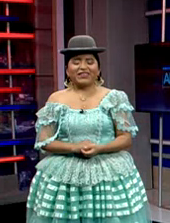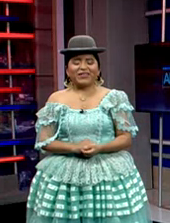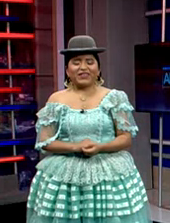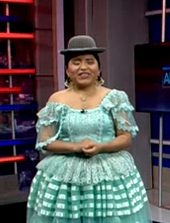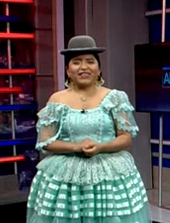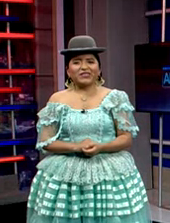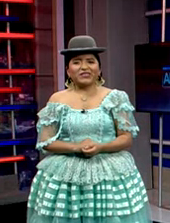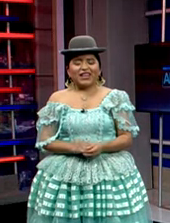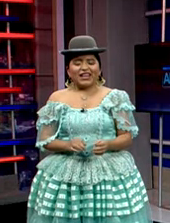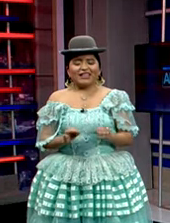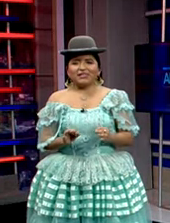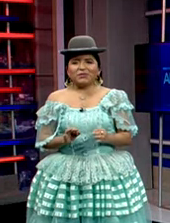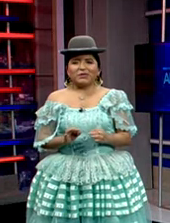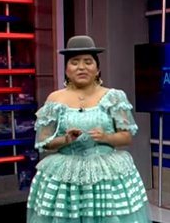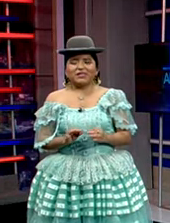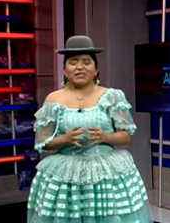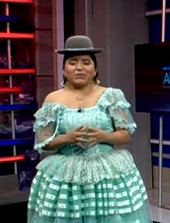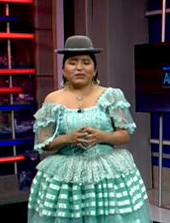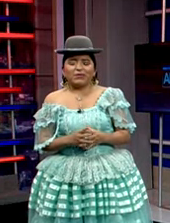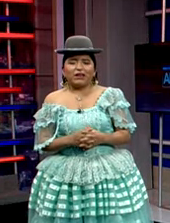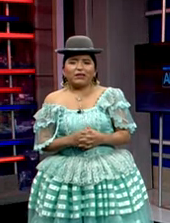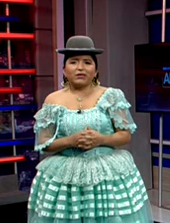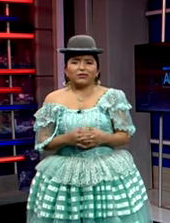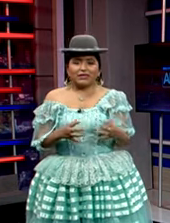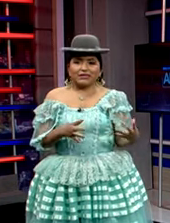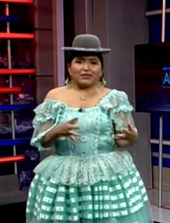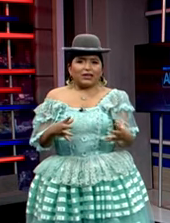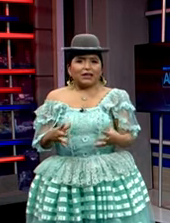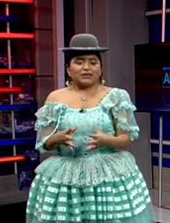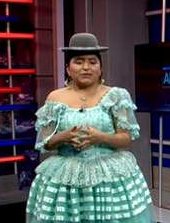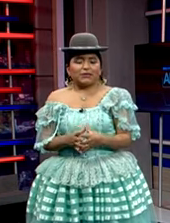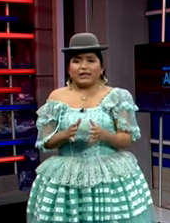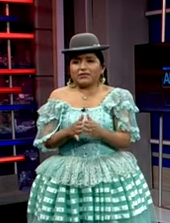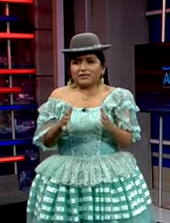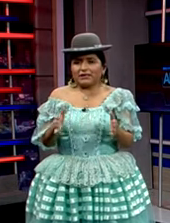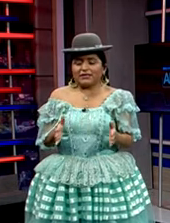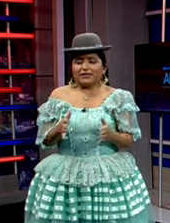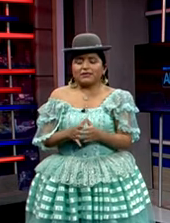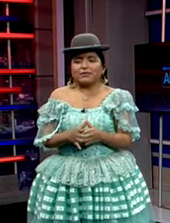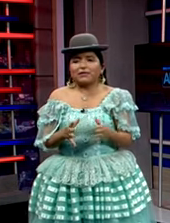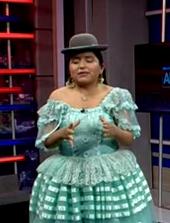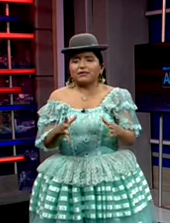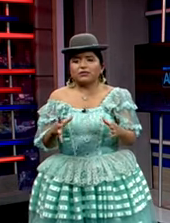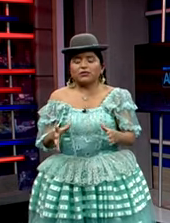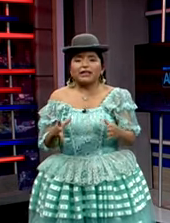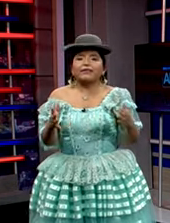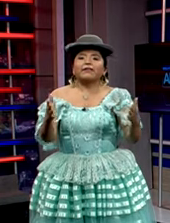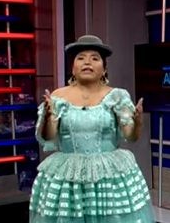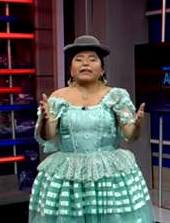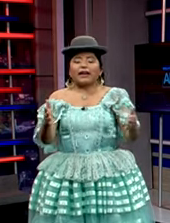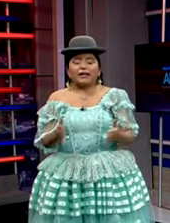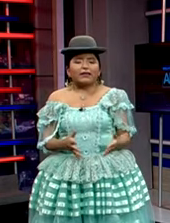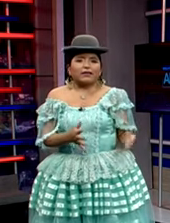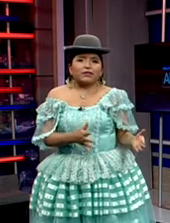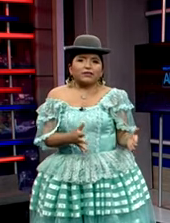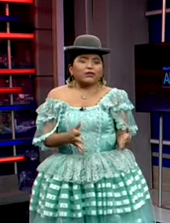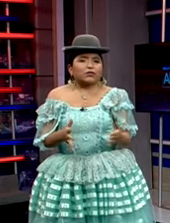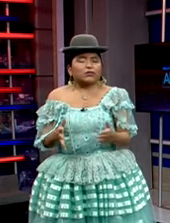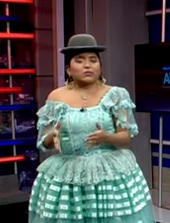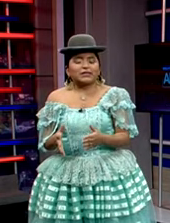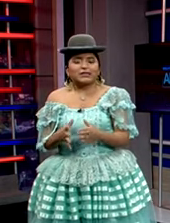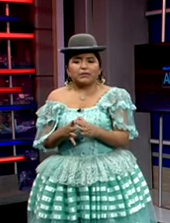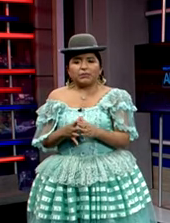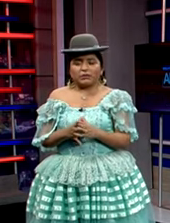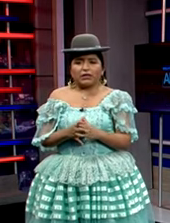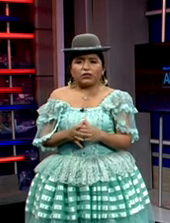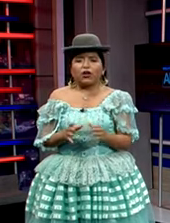Muy buenas noches, bienvenidos. En esta emisión estaremos hablando sobre esta actividad que se vive, el cierre de esta fiesta de San Roque allá en Tarija, tradiciones